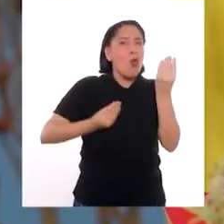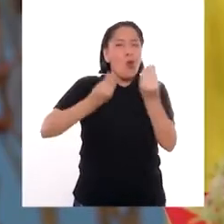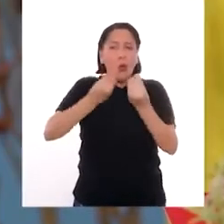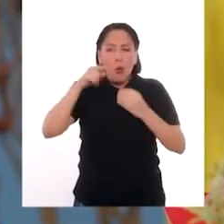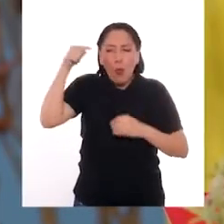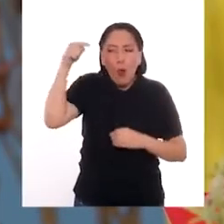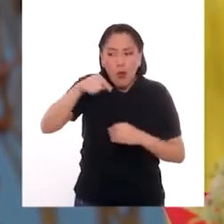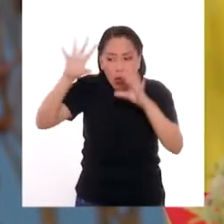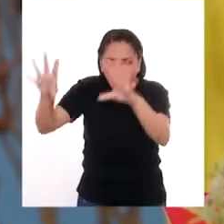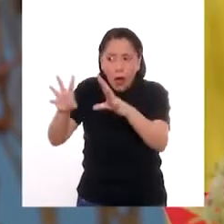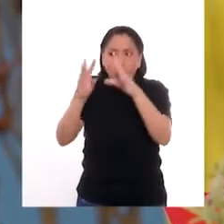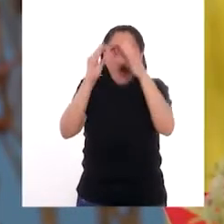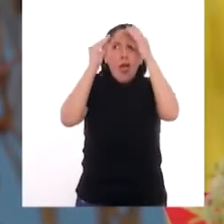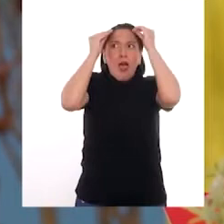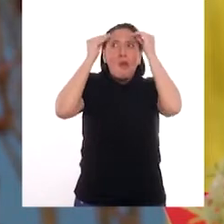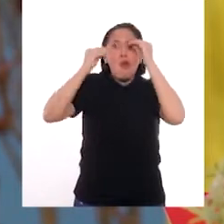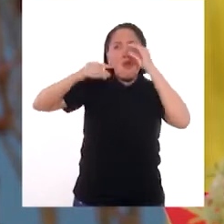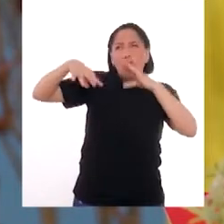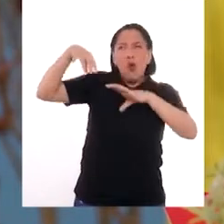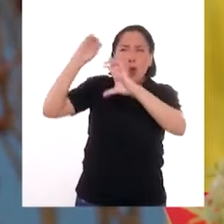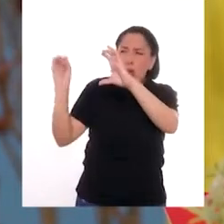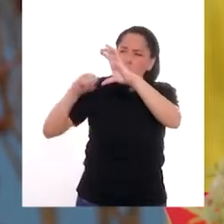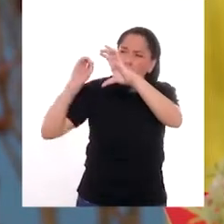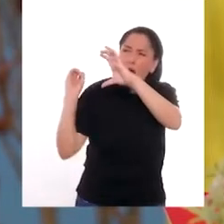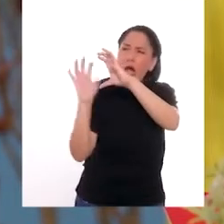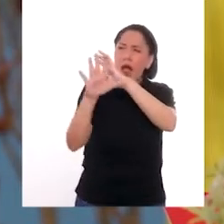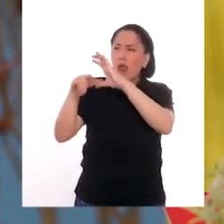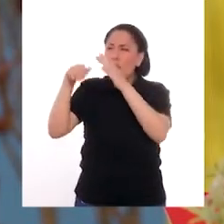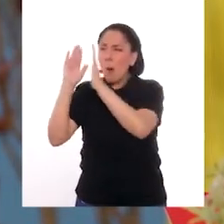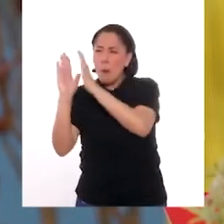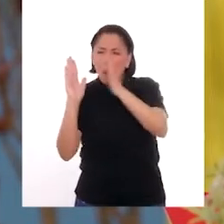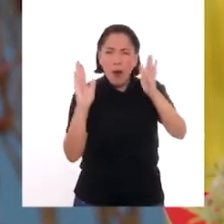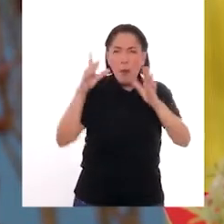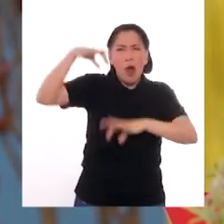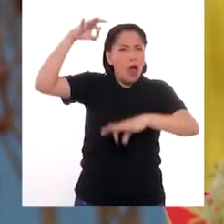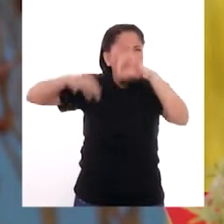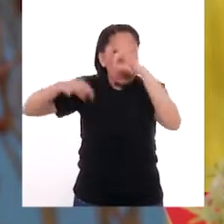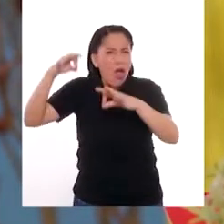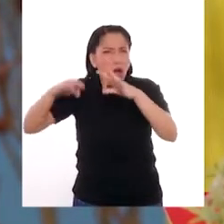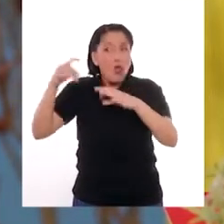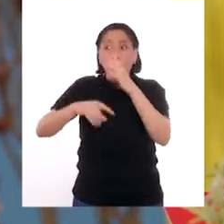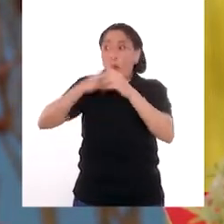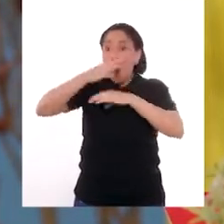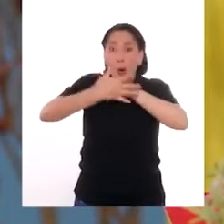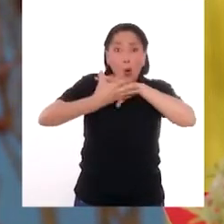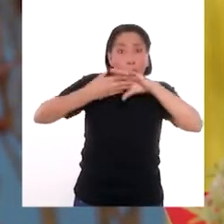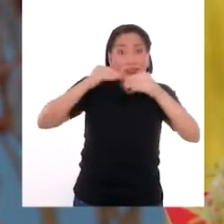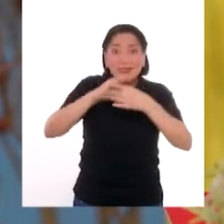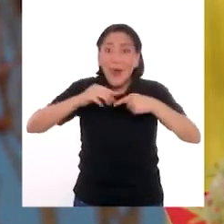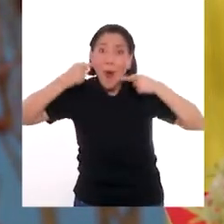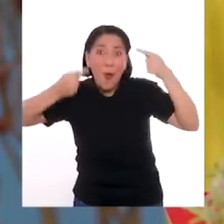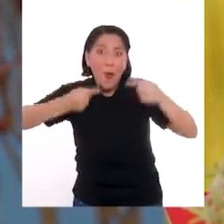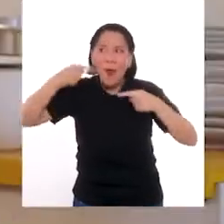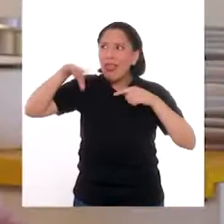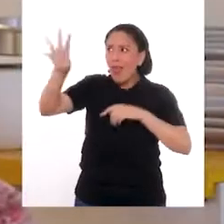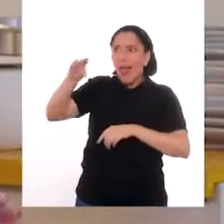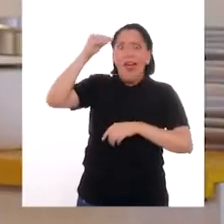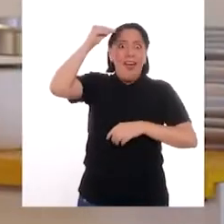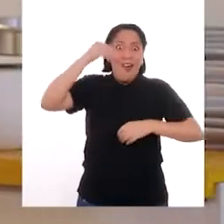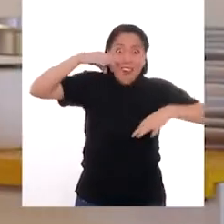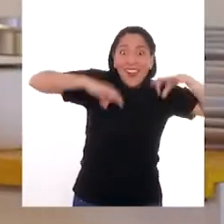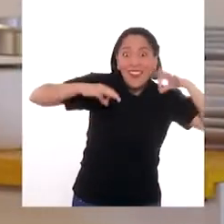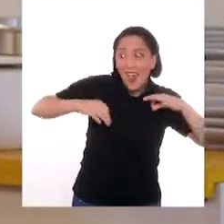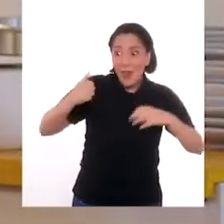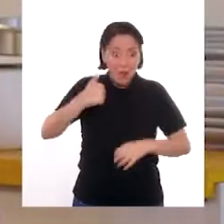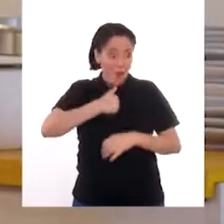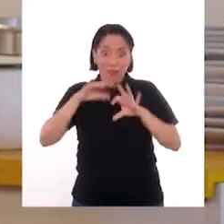Podemos inspirarnos hoy en una escena de una película, serie de televisión, obra de teatro o cuento para crear nuestra escena. Es una